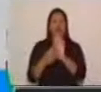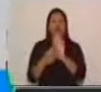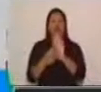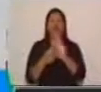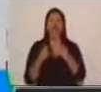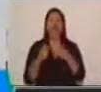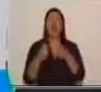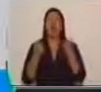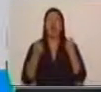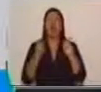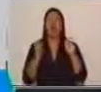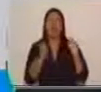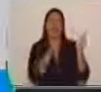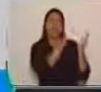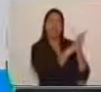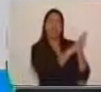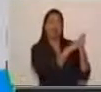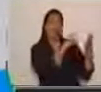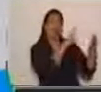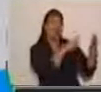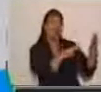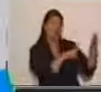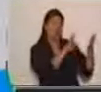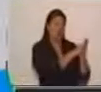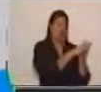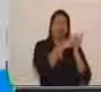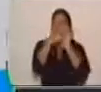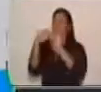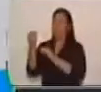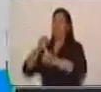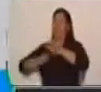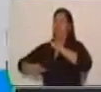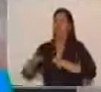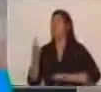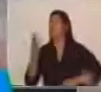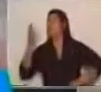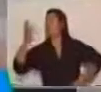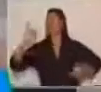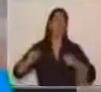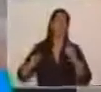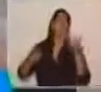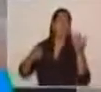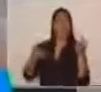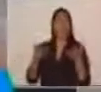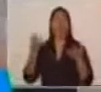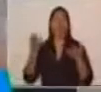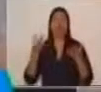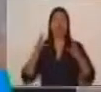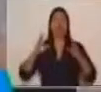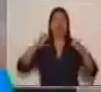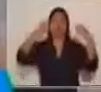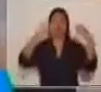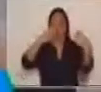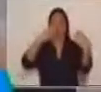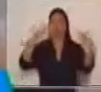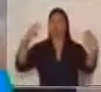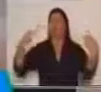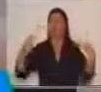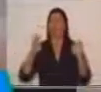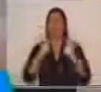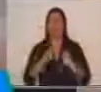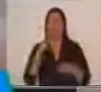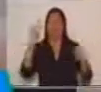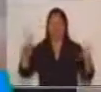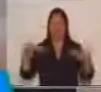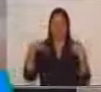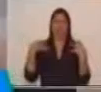escenario frente a un público. Y es que aquella obra literaria que usted venga y empiece